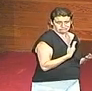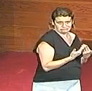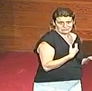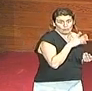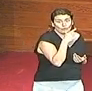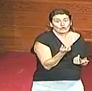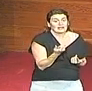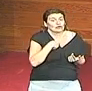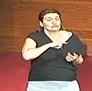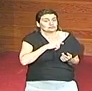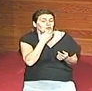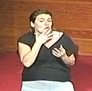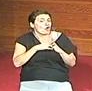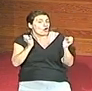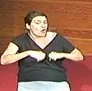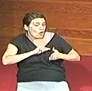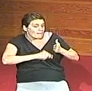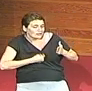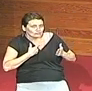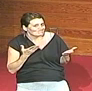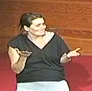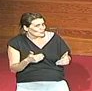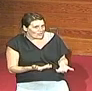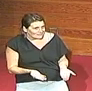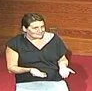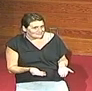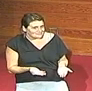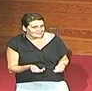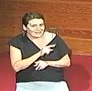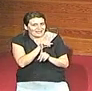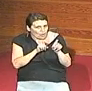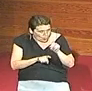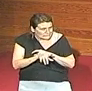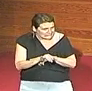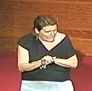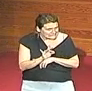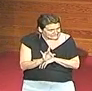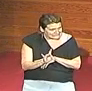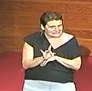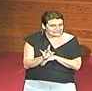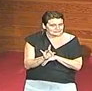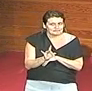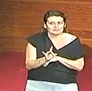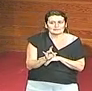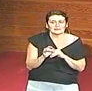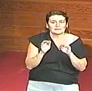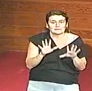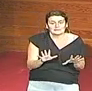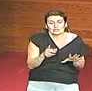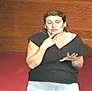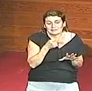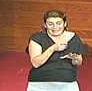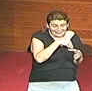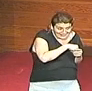casos, convenio y hay encuestas, pero bueno, pues en la mayoría de las redacciones